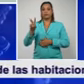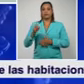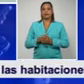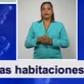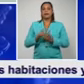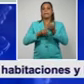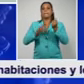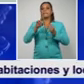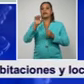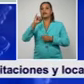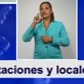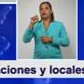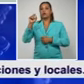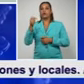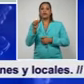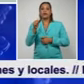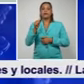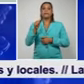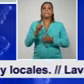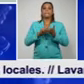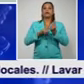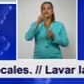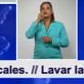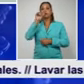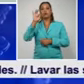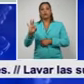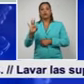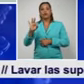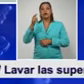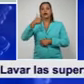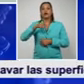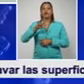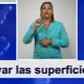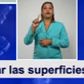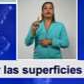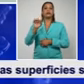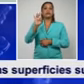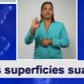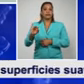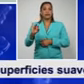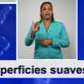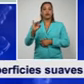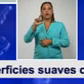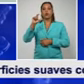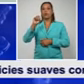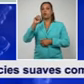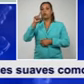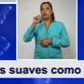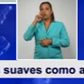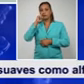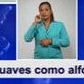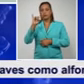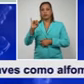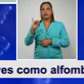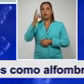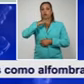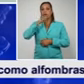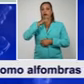Pedro Betancur 8, Jagüey Grande 7, Colón 5, Los Jarabos 4, Unión de Reyes